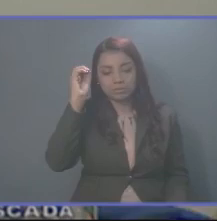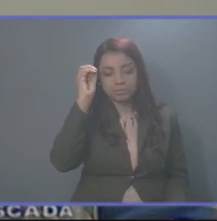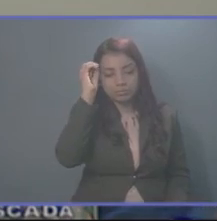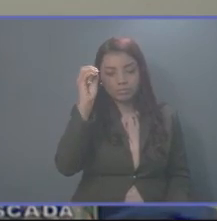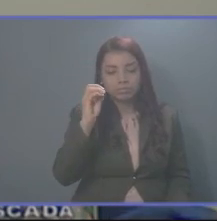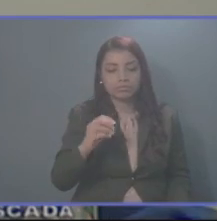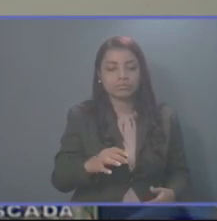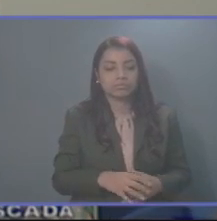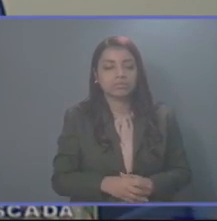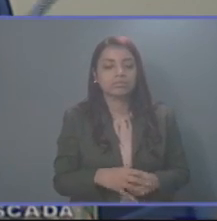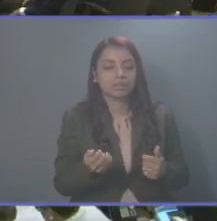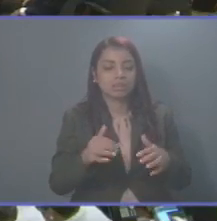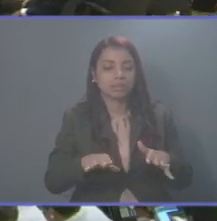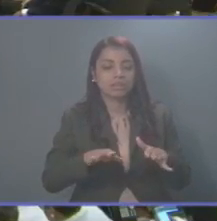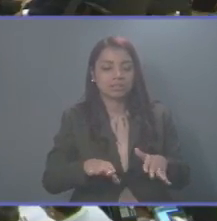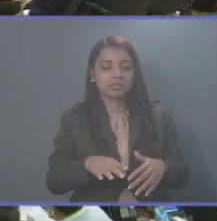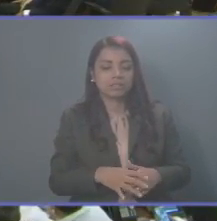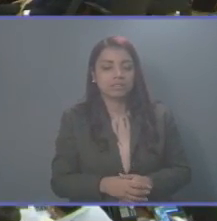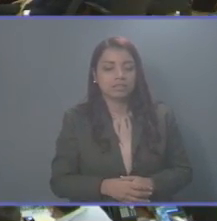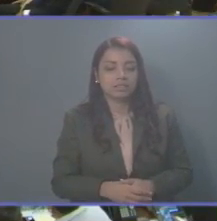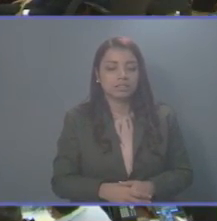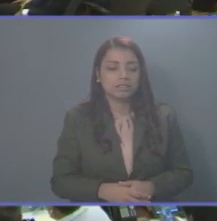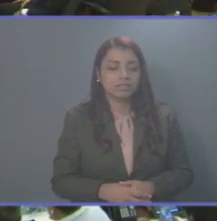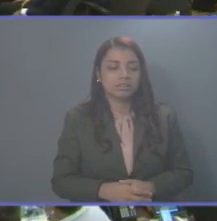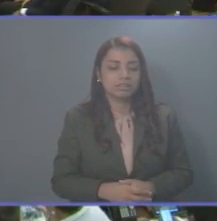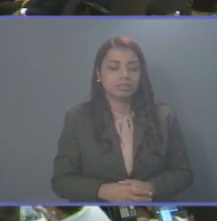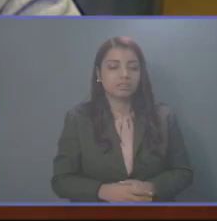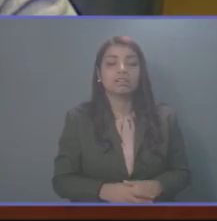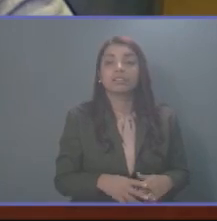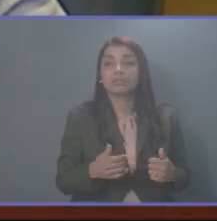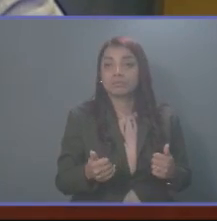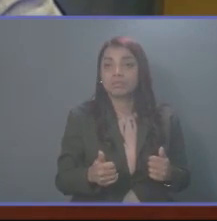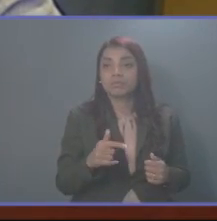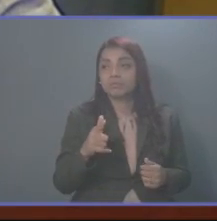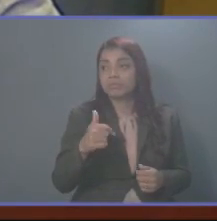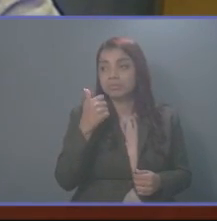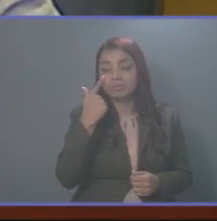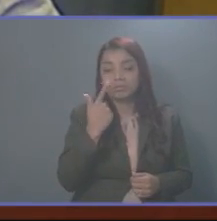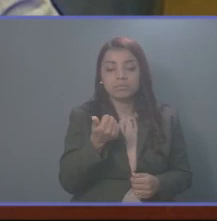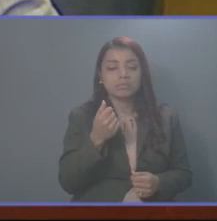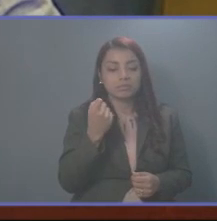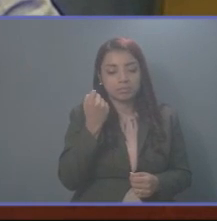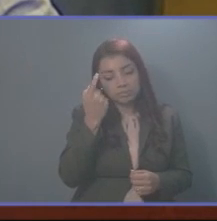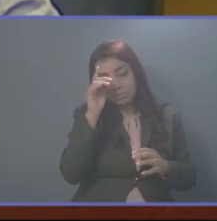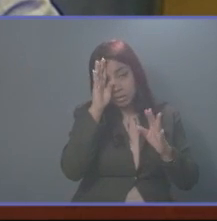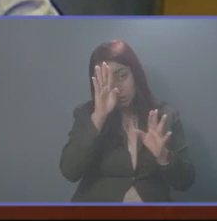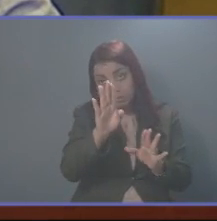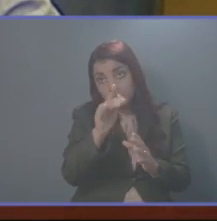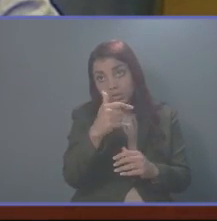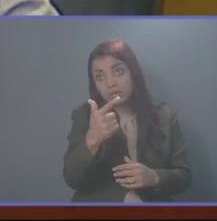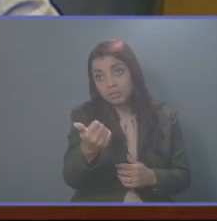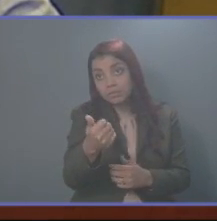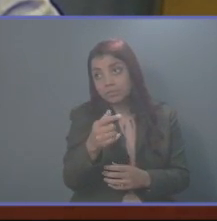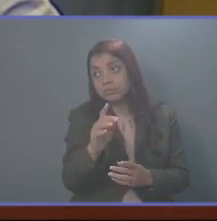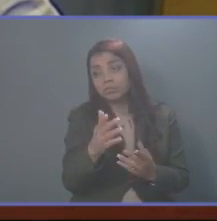respecto. Gracias. Bien, yo he escuchado con mucho respeto, es una facultad que también da el reglamento.